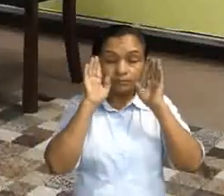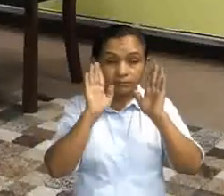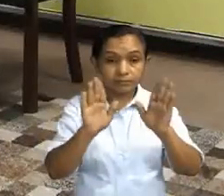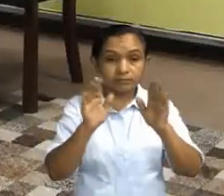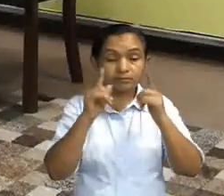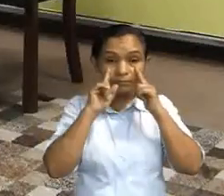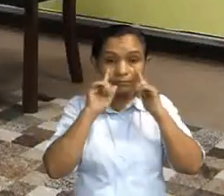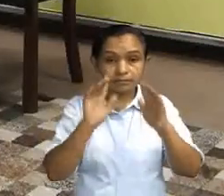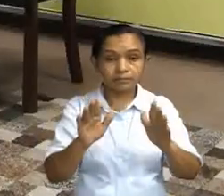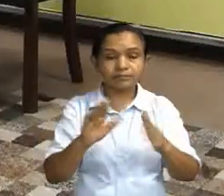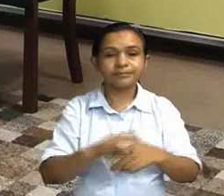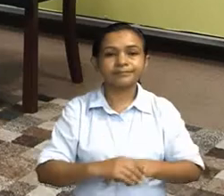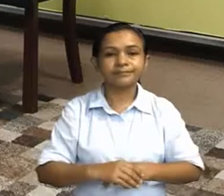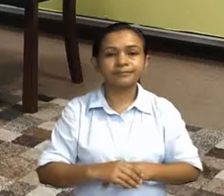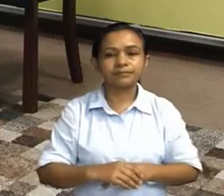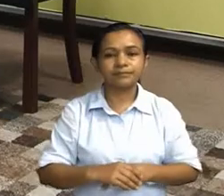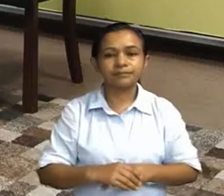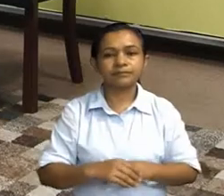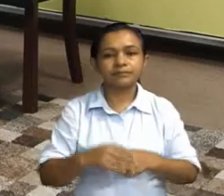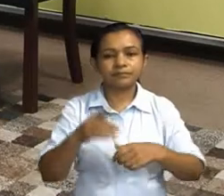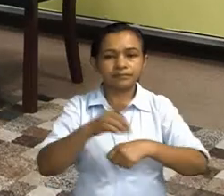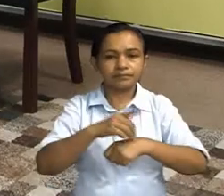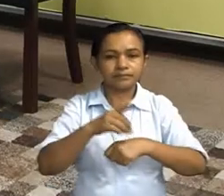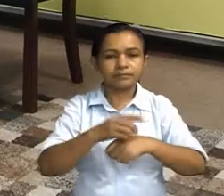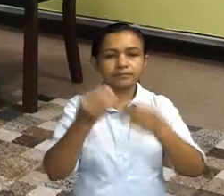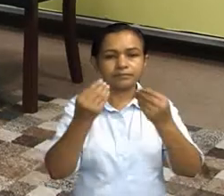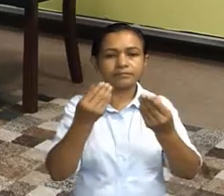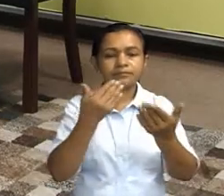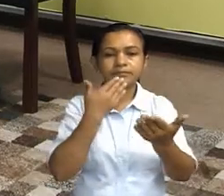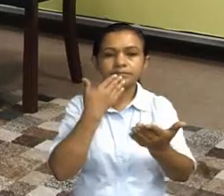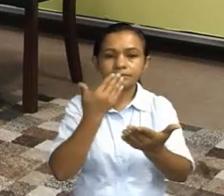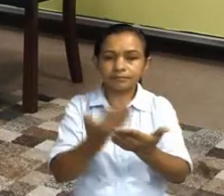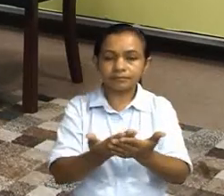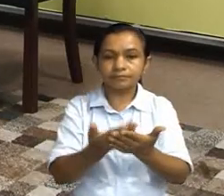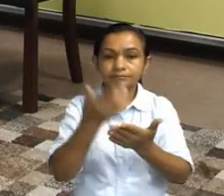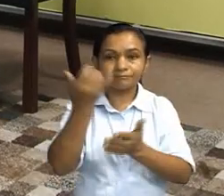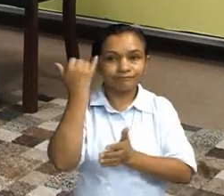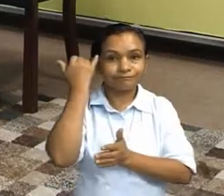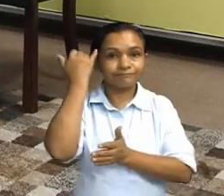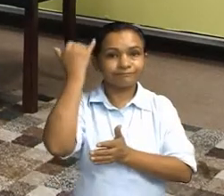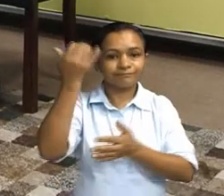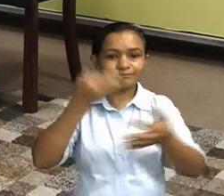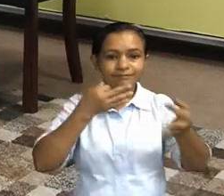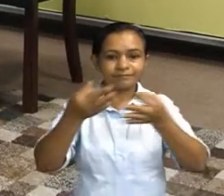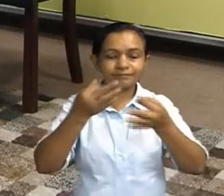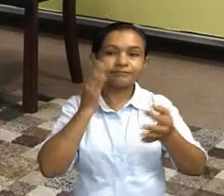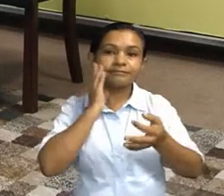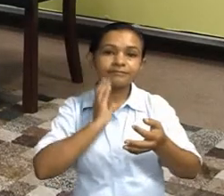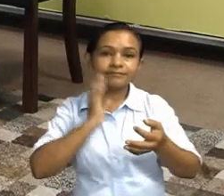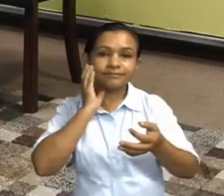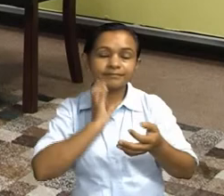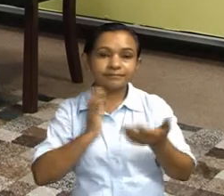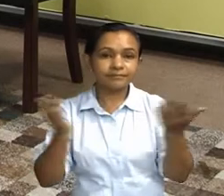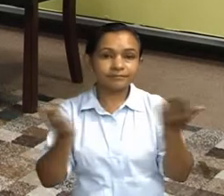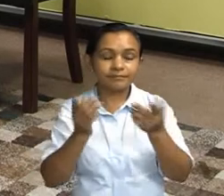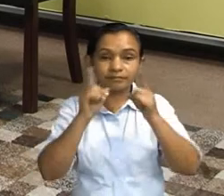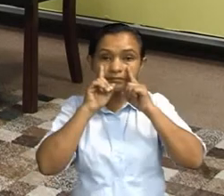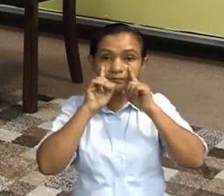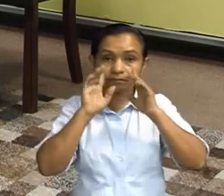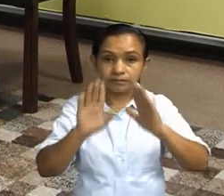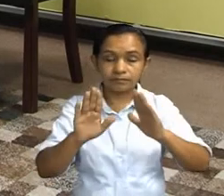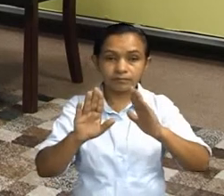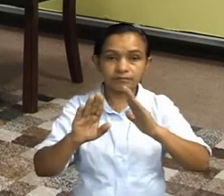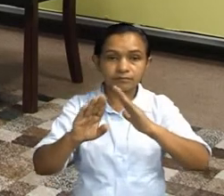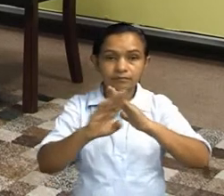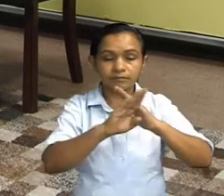es. Ok, doctora, le agradecemos su valioso tiempo y toda su sabiduría respecto a este tema, como es cómo prevenir